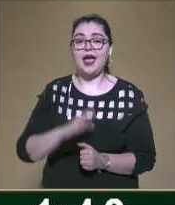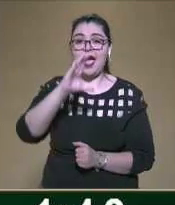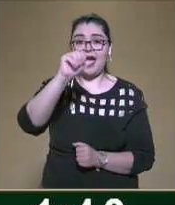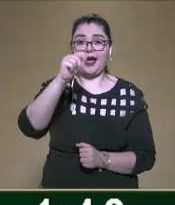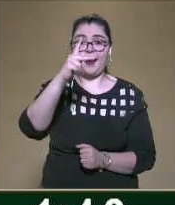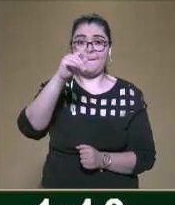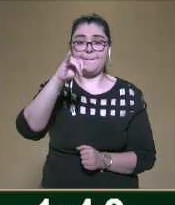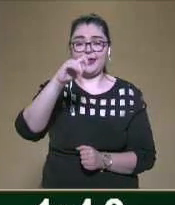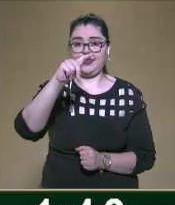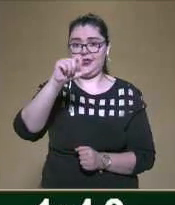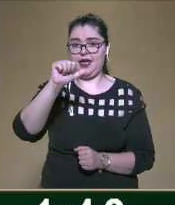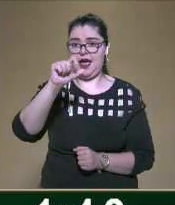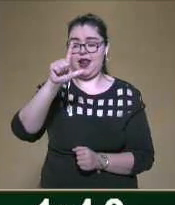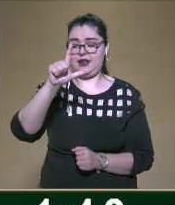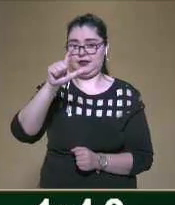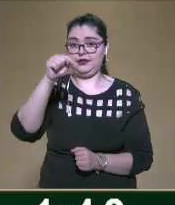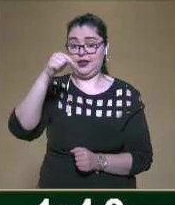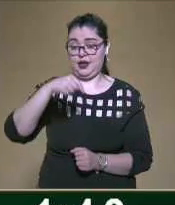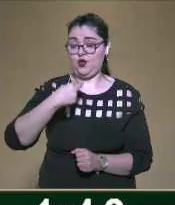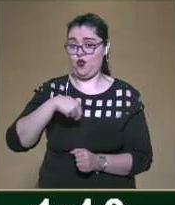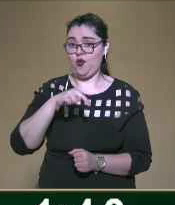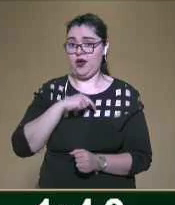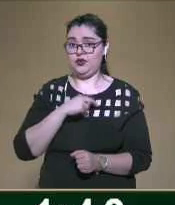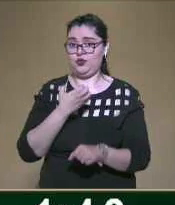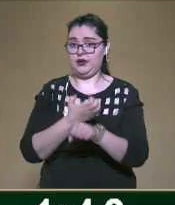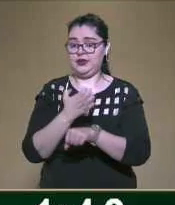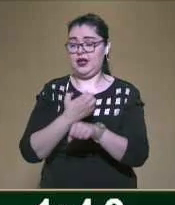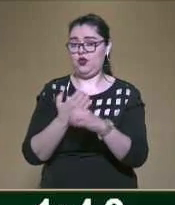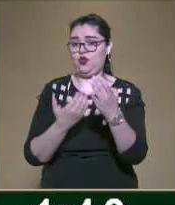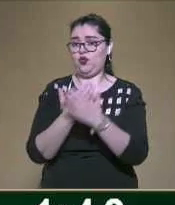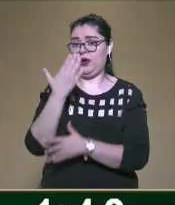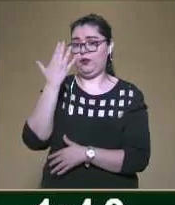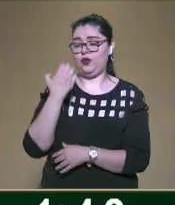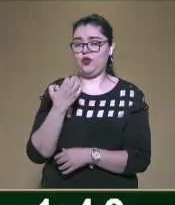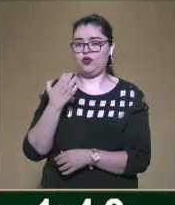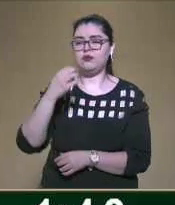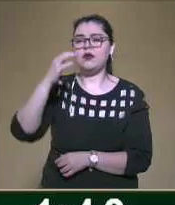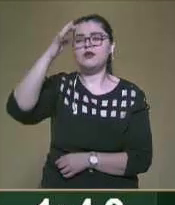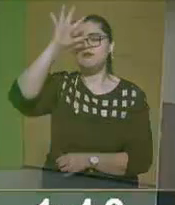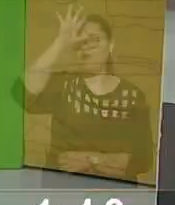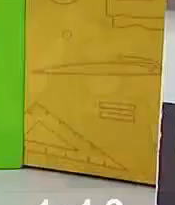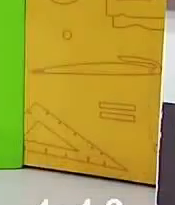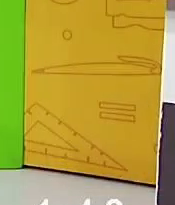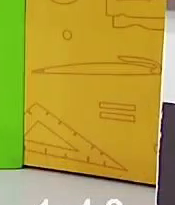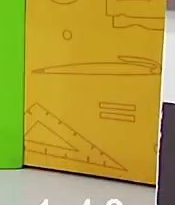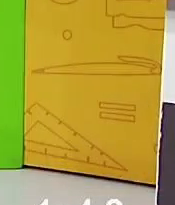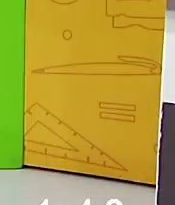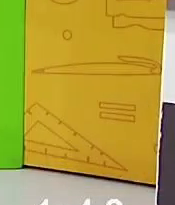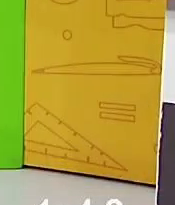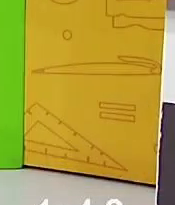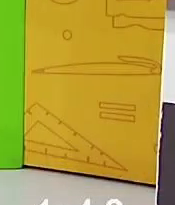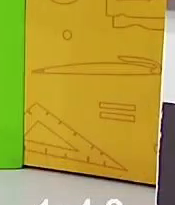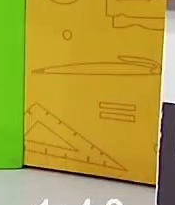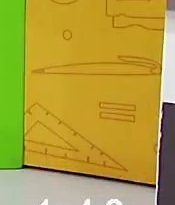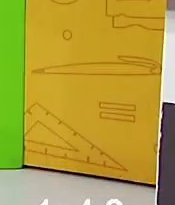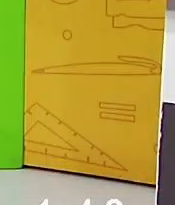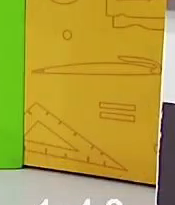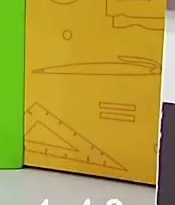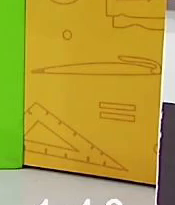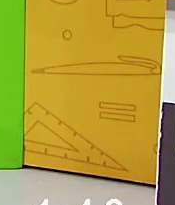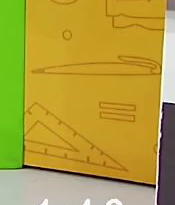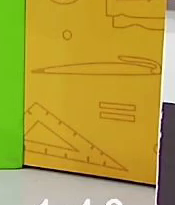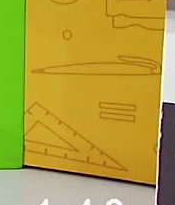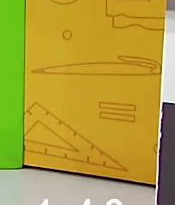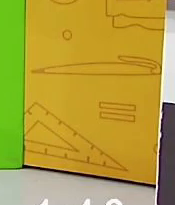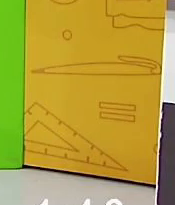municipio que es la capital de nuestro estado, donde estamos o estuvimos descubriendo qué hay alrededor de estos. Y estos